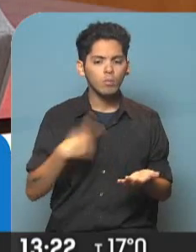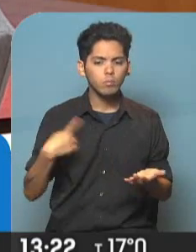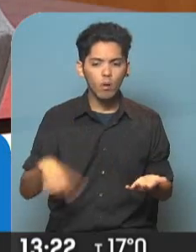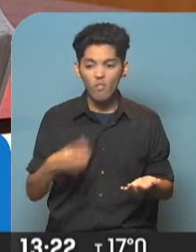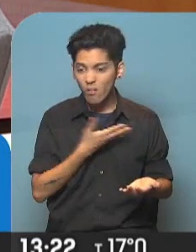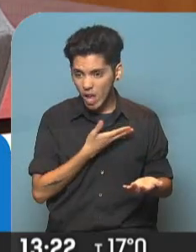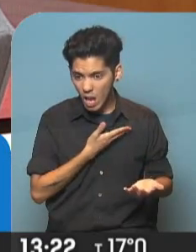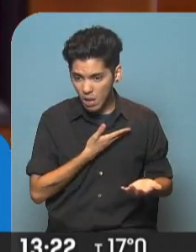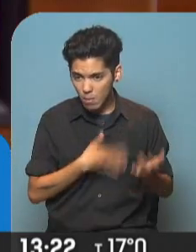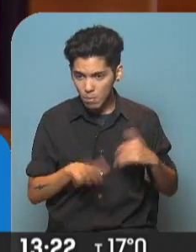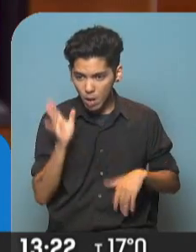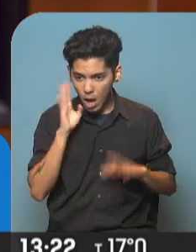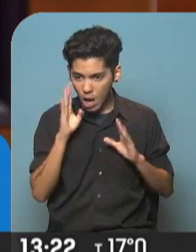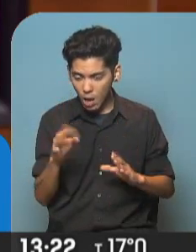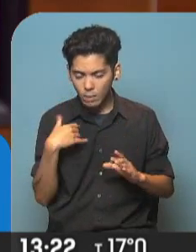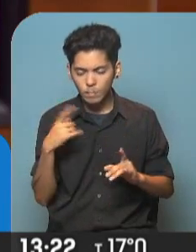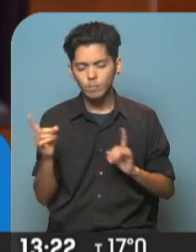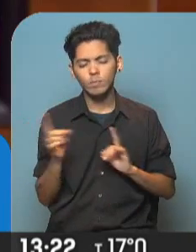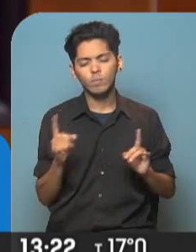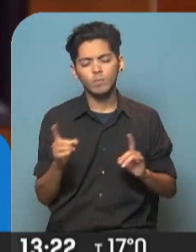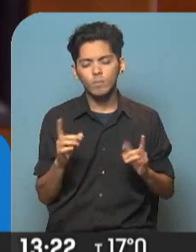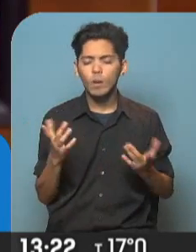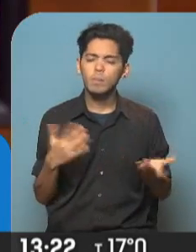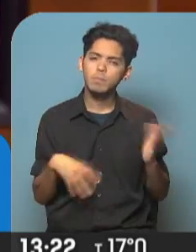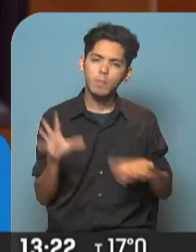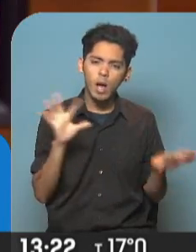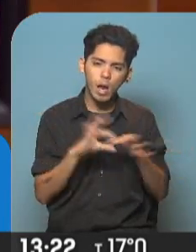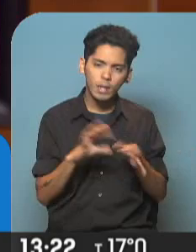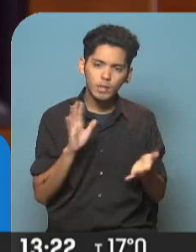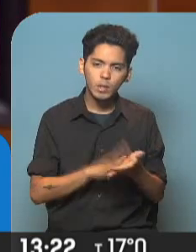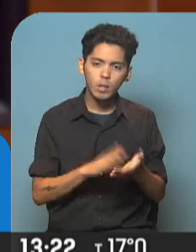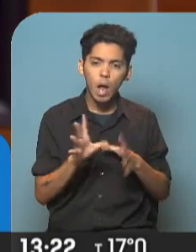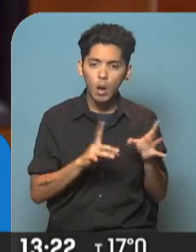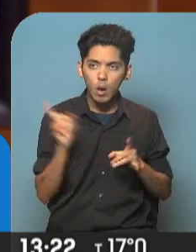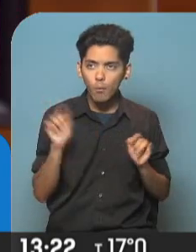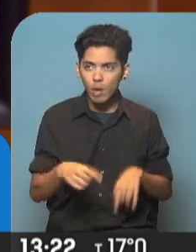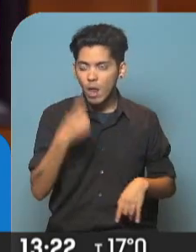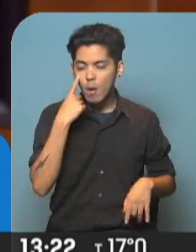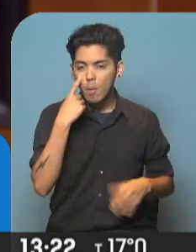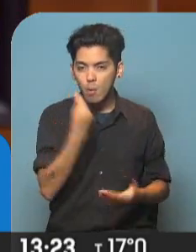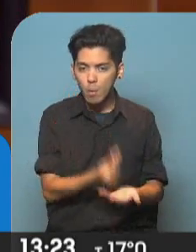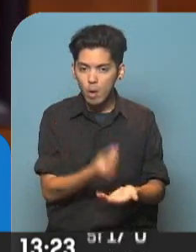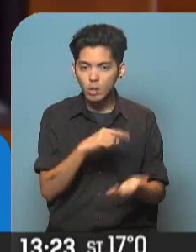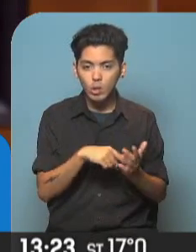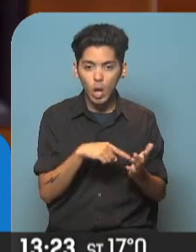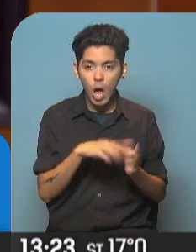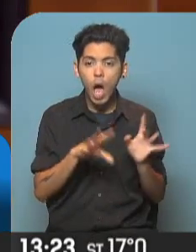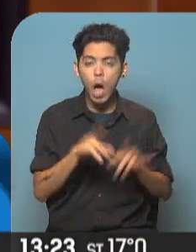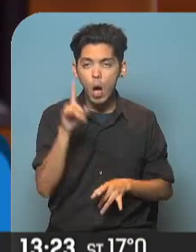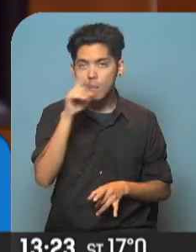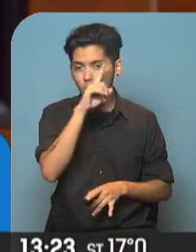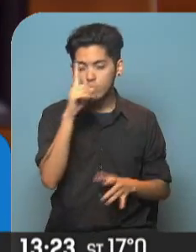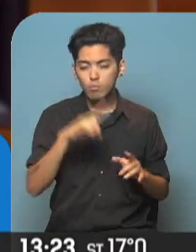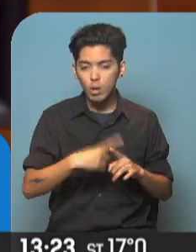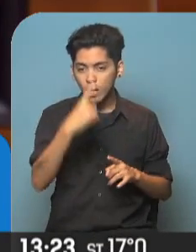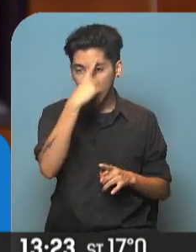federalismo? Mucho tiene que ver con también la gente que prefiere vivir en las ciudades, también hay políticas de Estado,